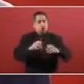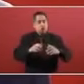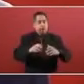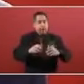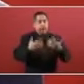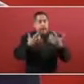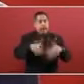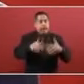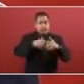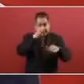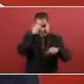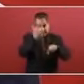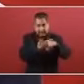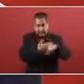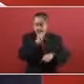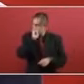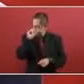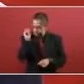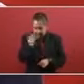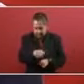empresas extranjeras, lo mismo,